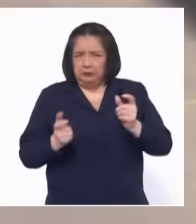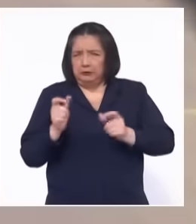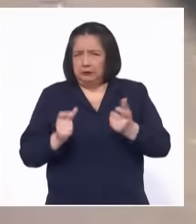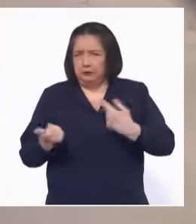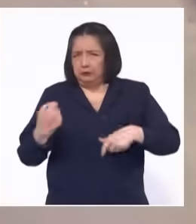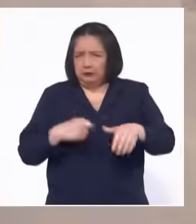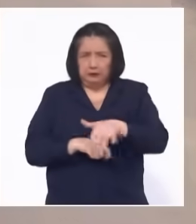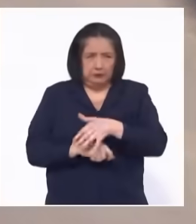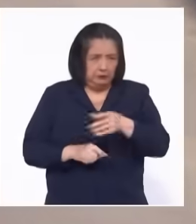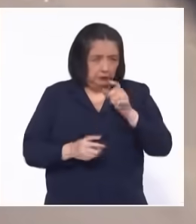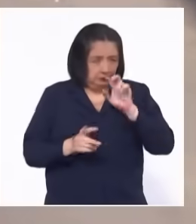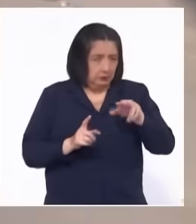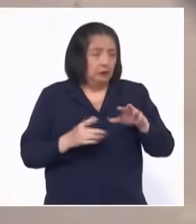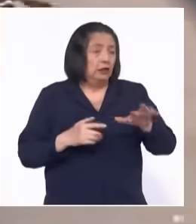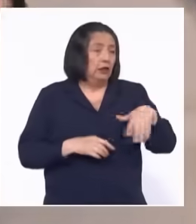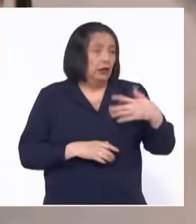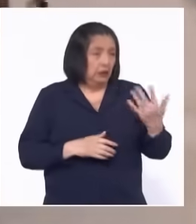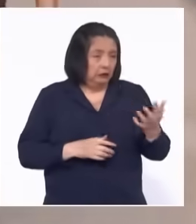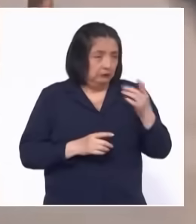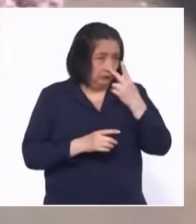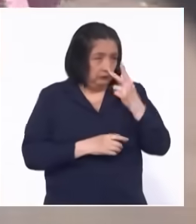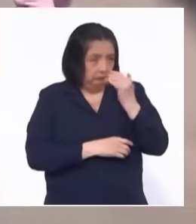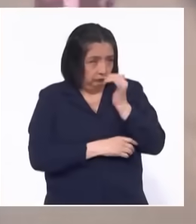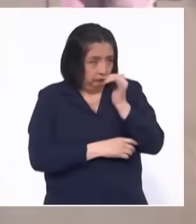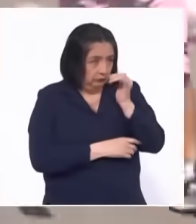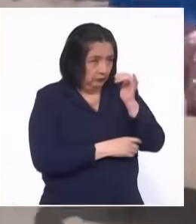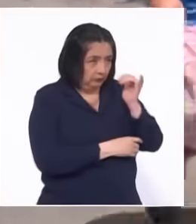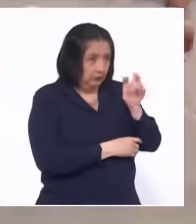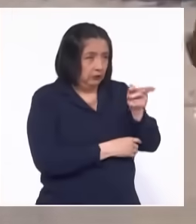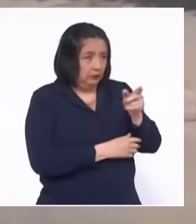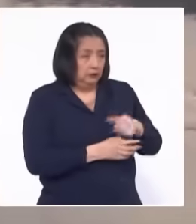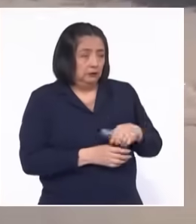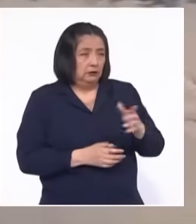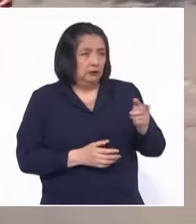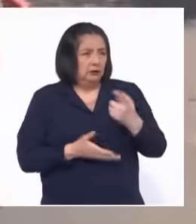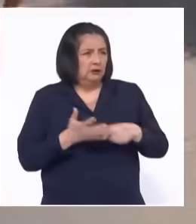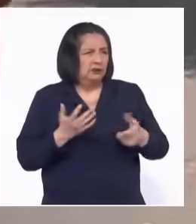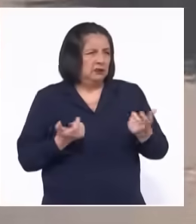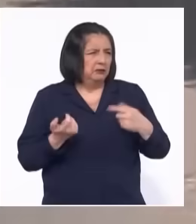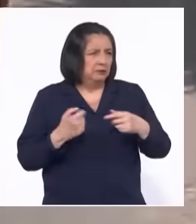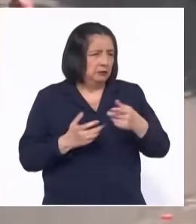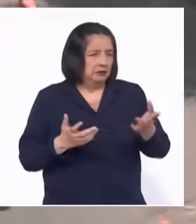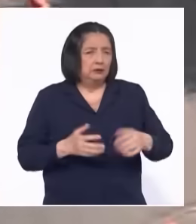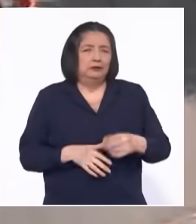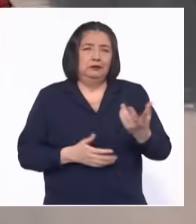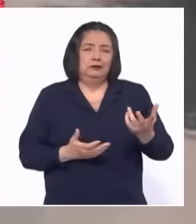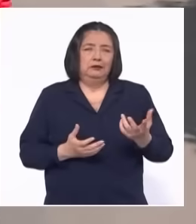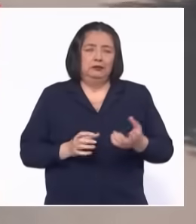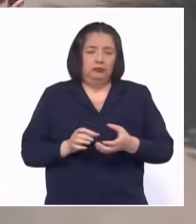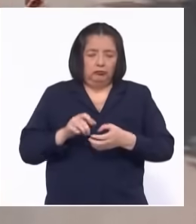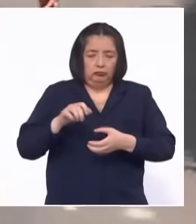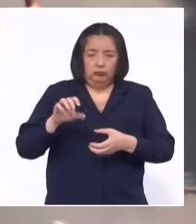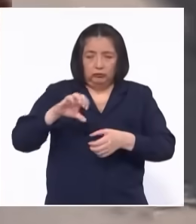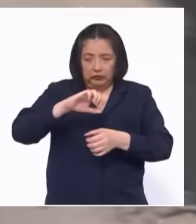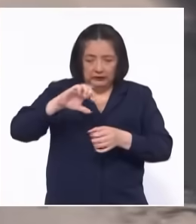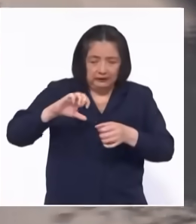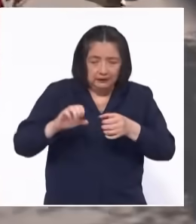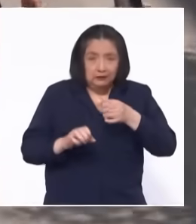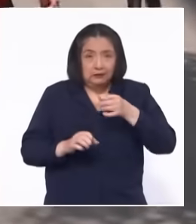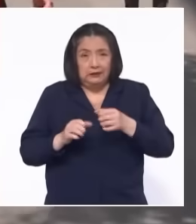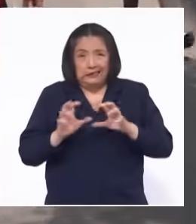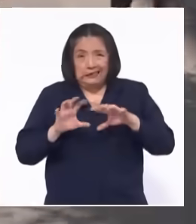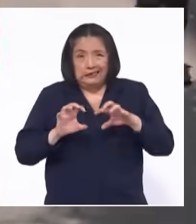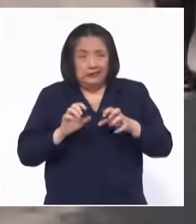Hay todavía, vamos a mostrar por aquí, Carlos, a la izquierda. Los ambulantes, ¿qué es lo que venden? De repente raspadillas, venden algo ya,